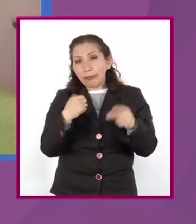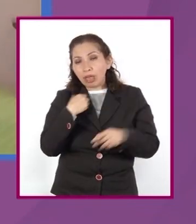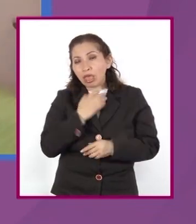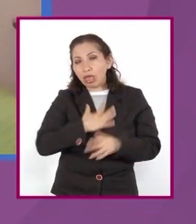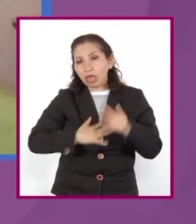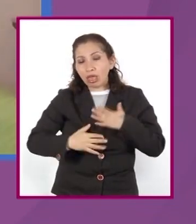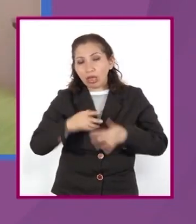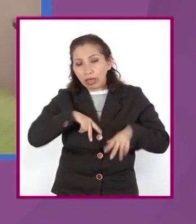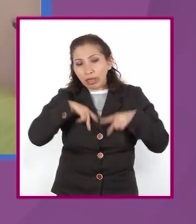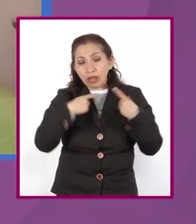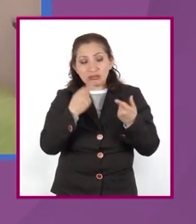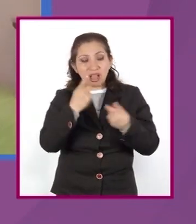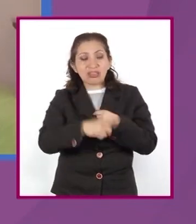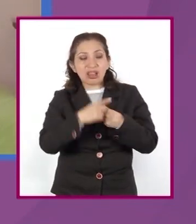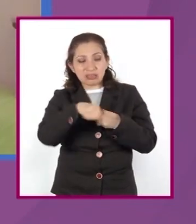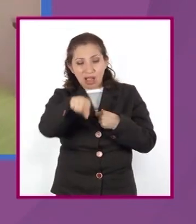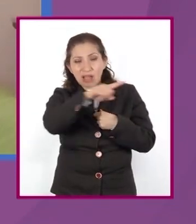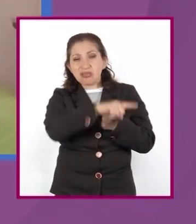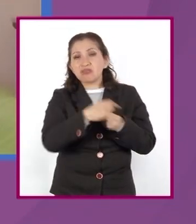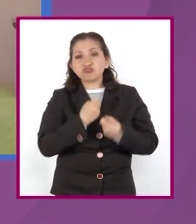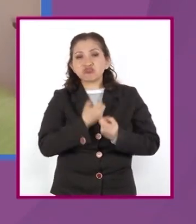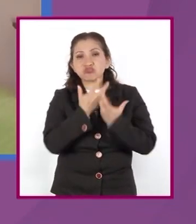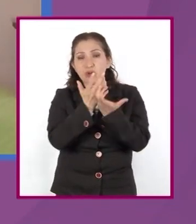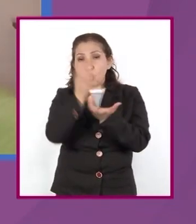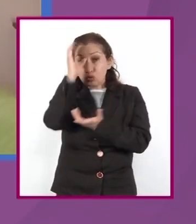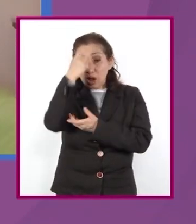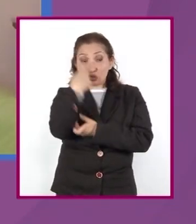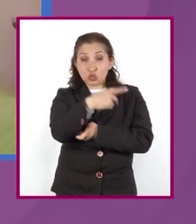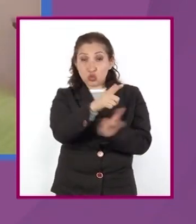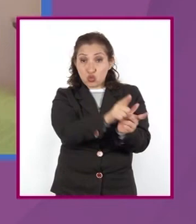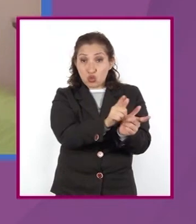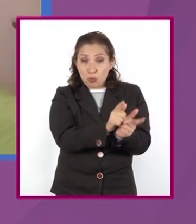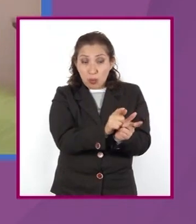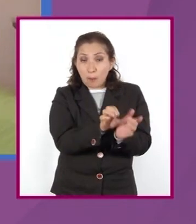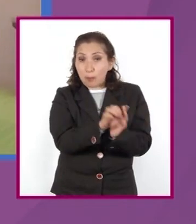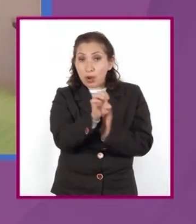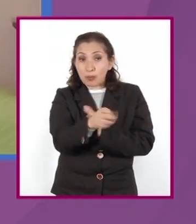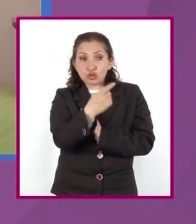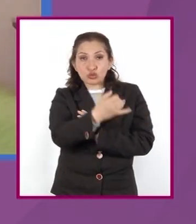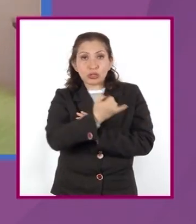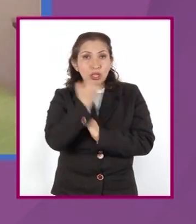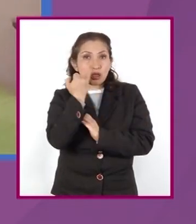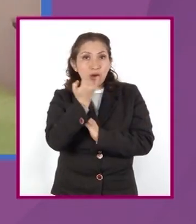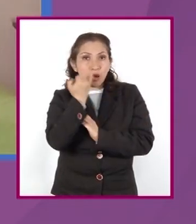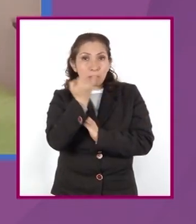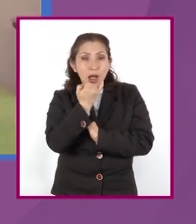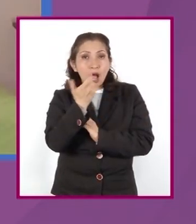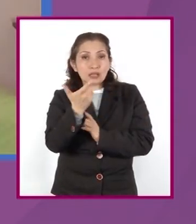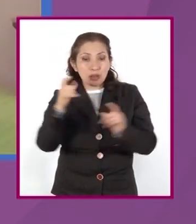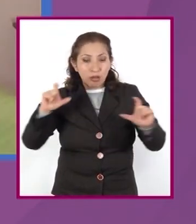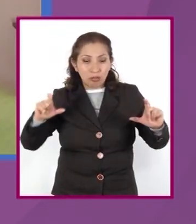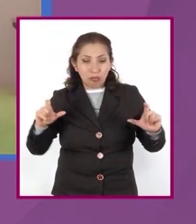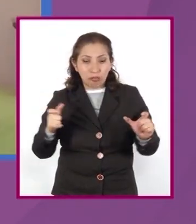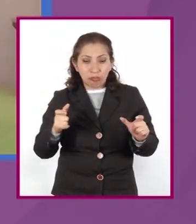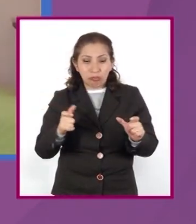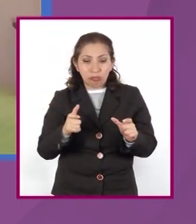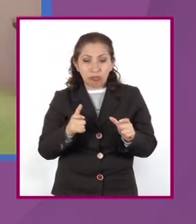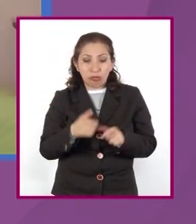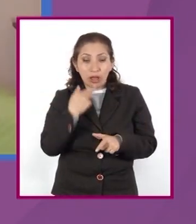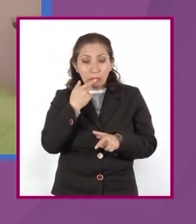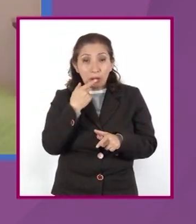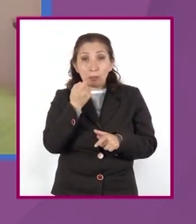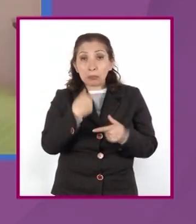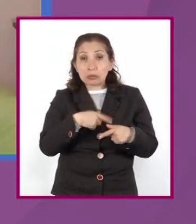ha afectado varias expresiones culturales de este grupo, entre estos su lengua que ha ocasionado una disminución de sus